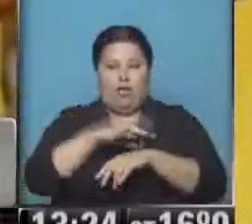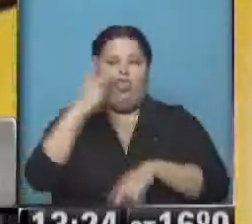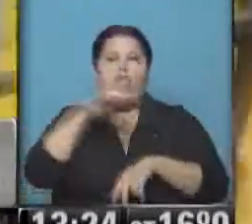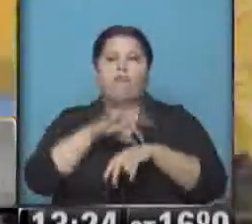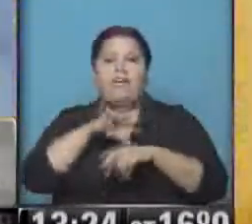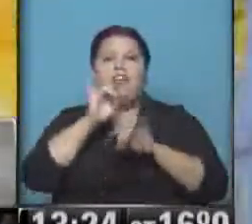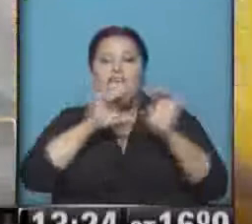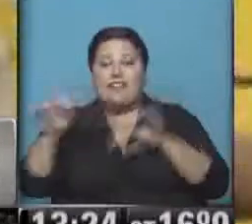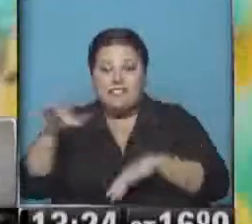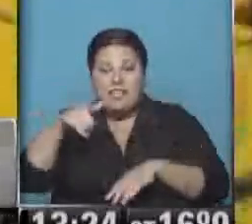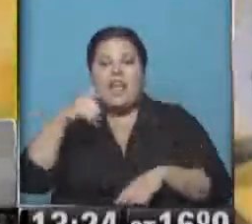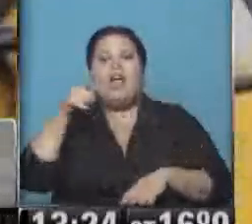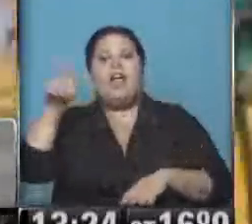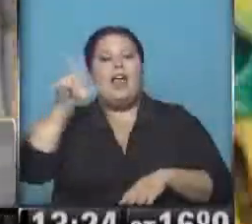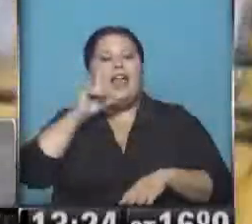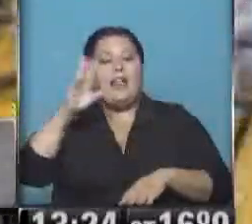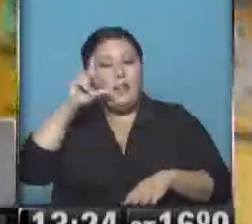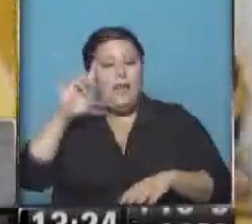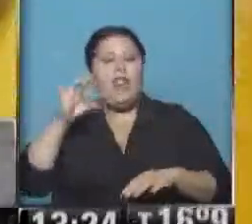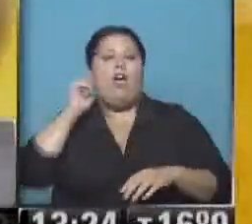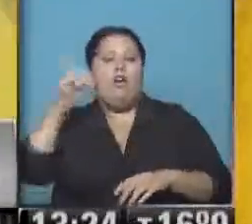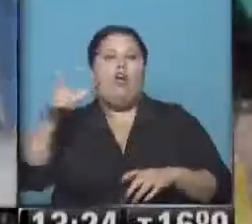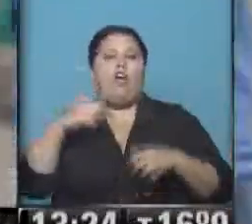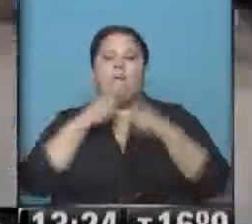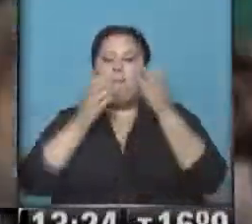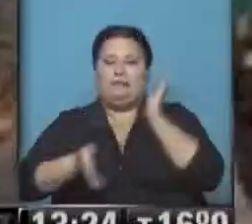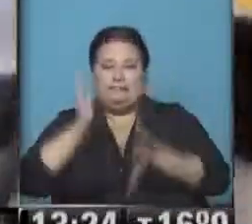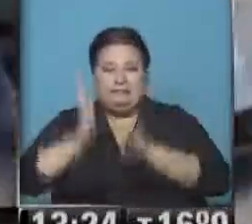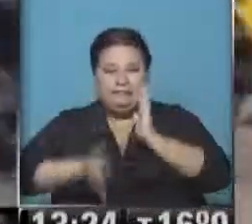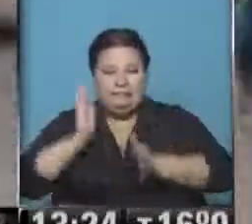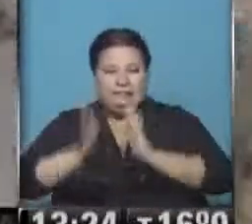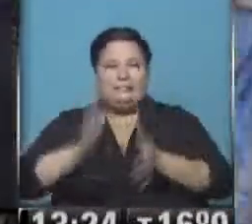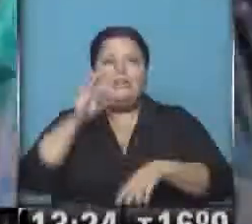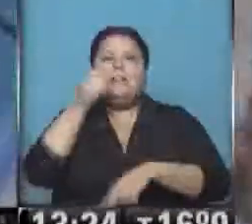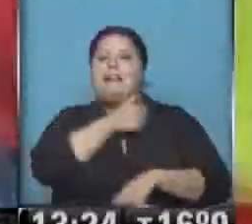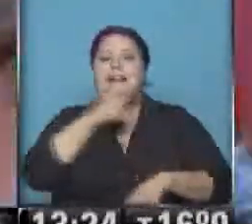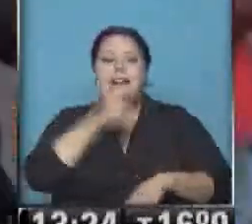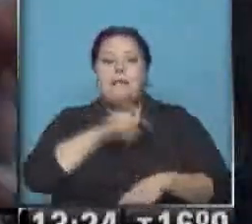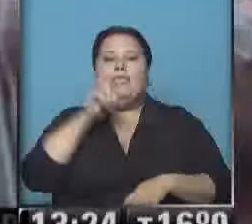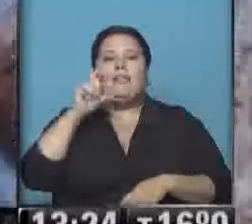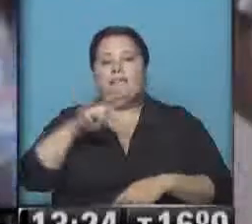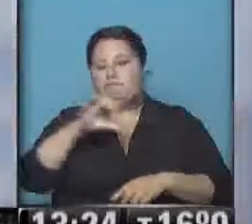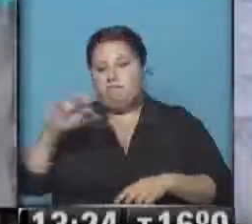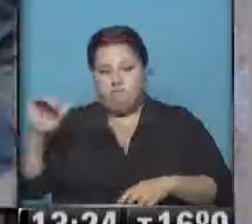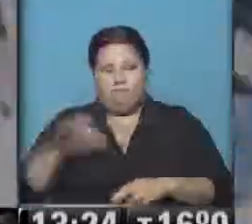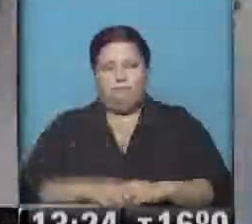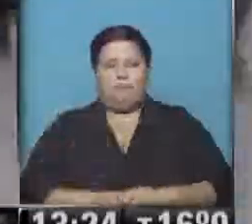médicos infectados con el virus en Liberia lograron superar la enfermedad luego de ser tratados con el medicamento ZMapp.